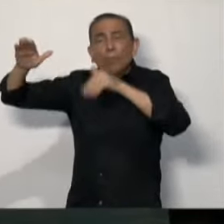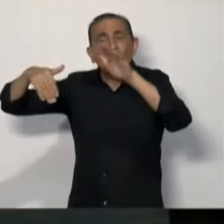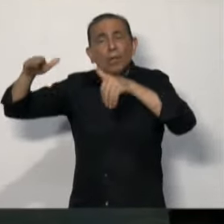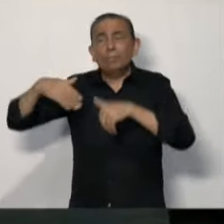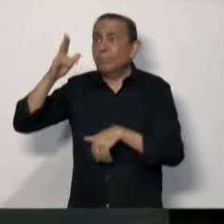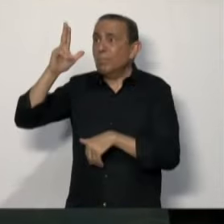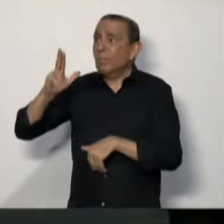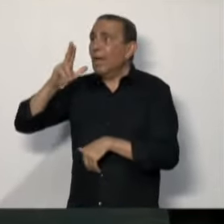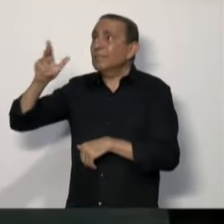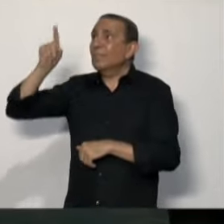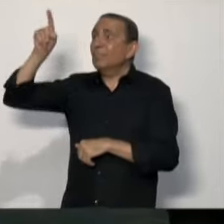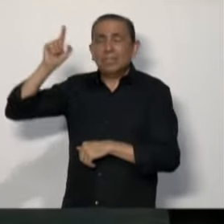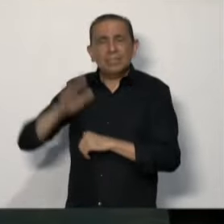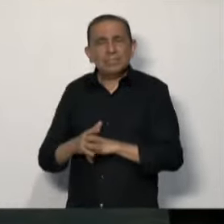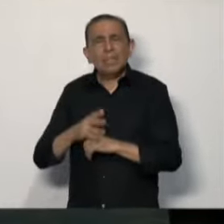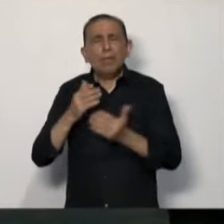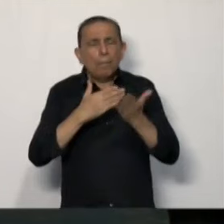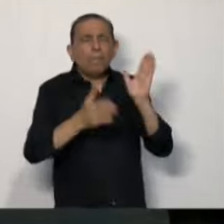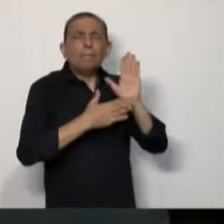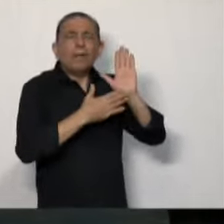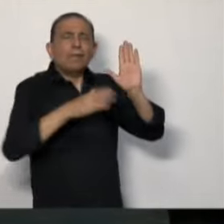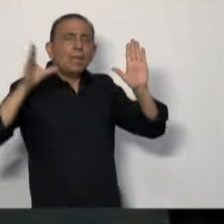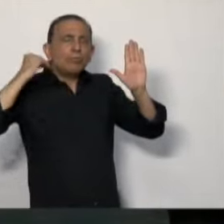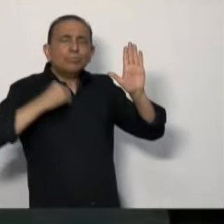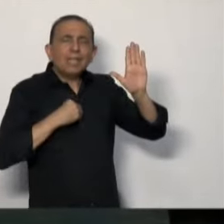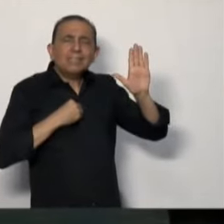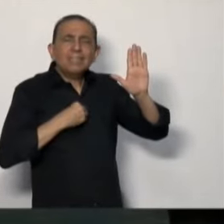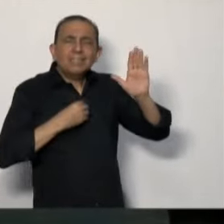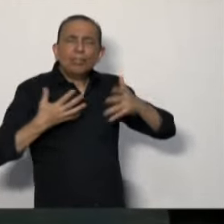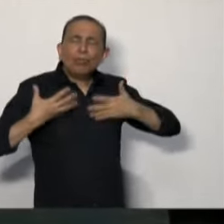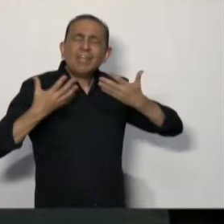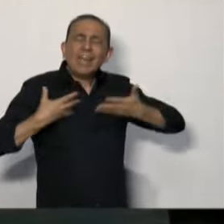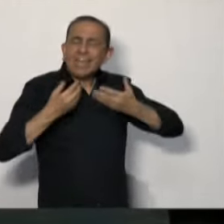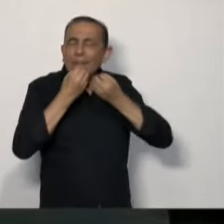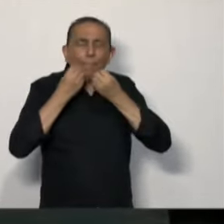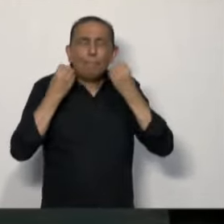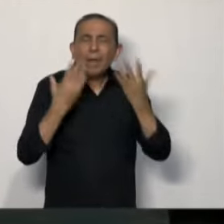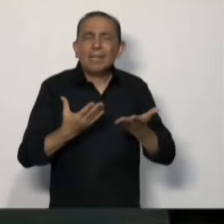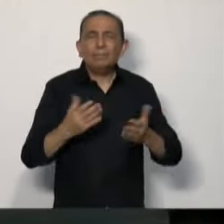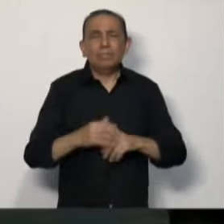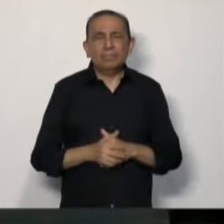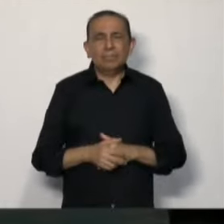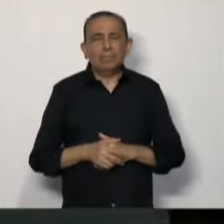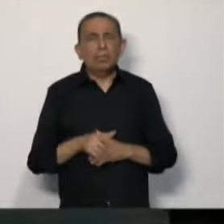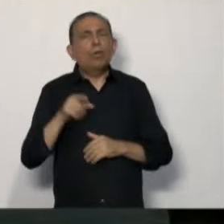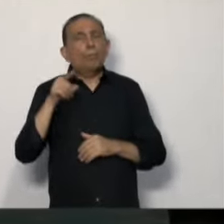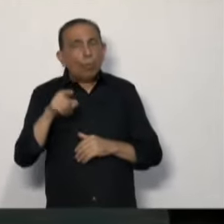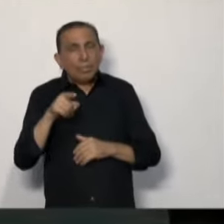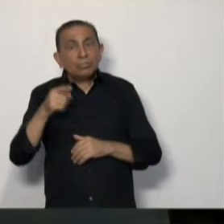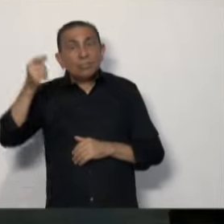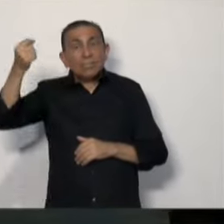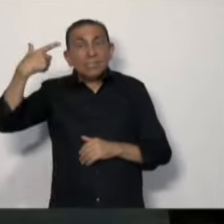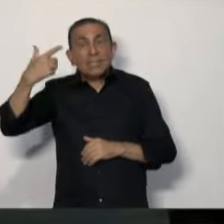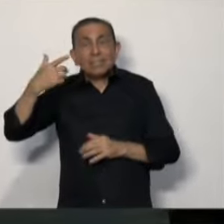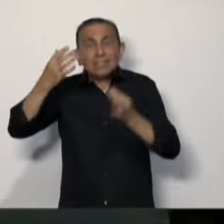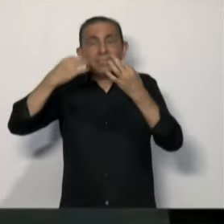tu nombre, escuchar tu palabra y experimentar con gozo tus maravillas. Por estos signos de